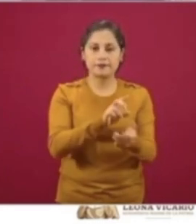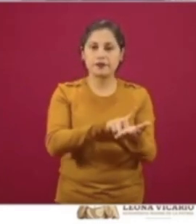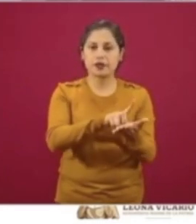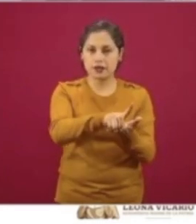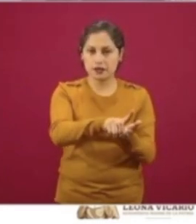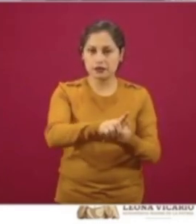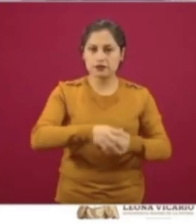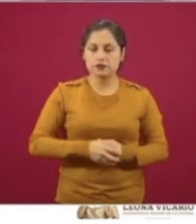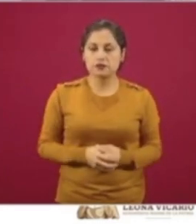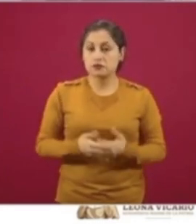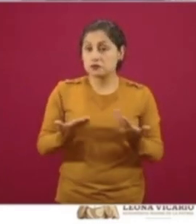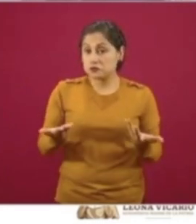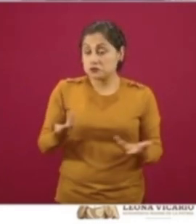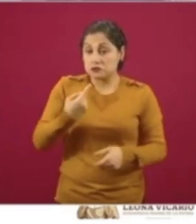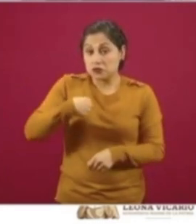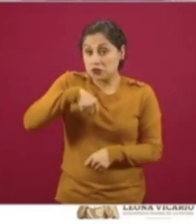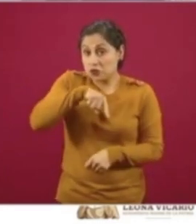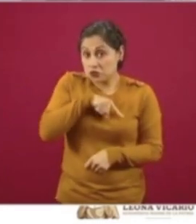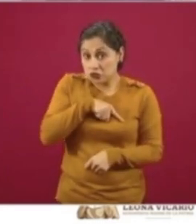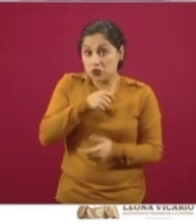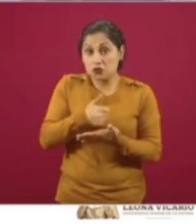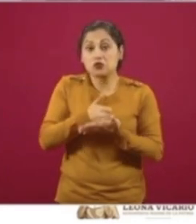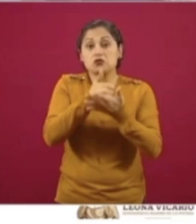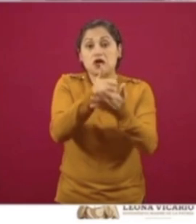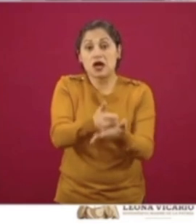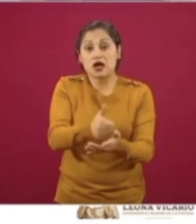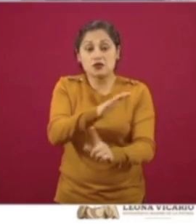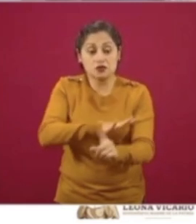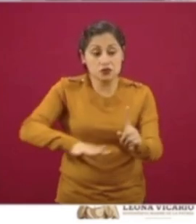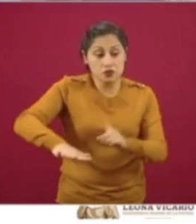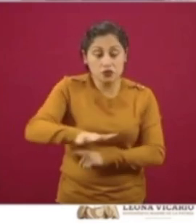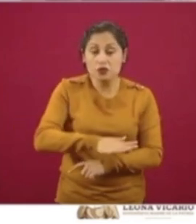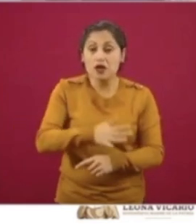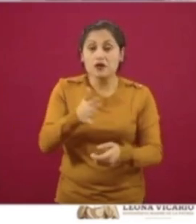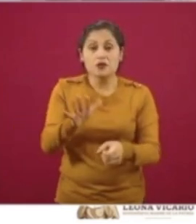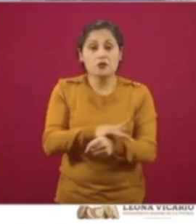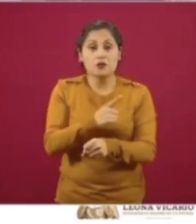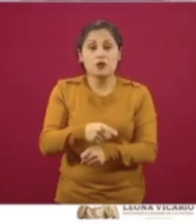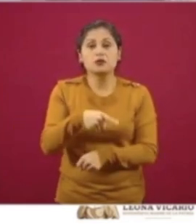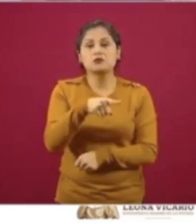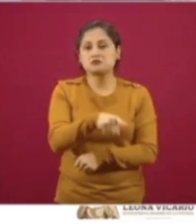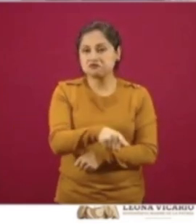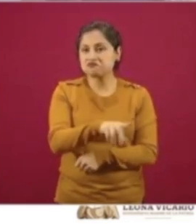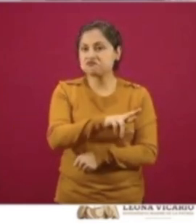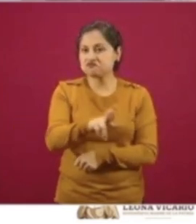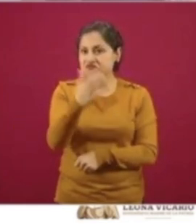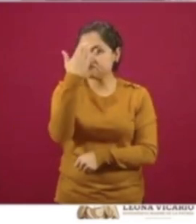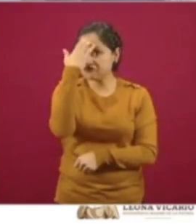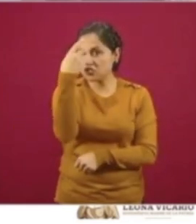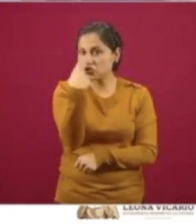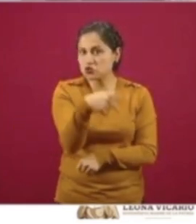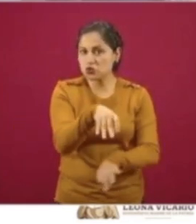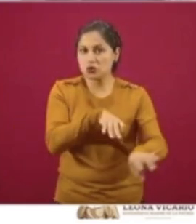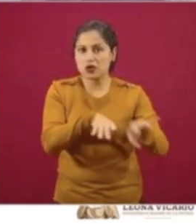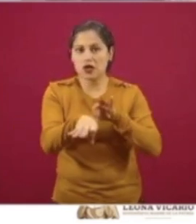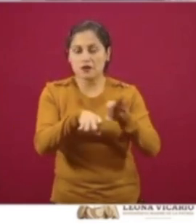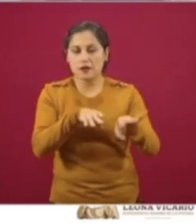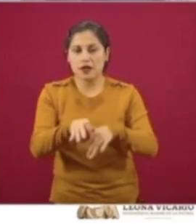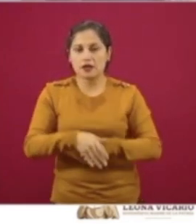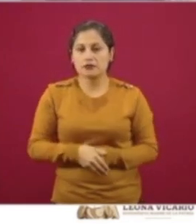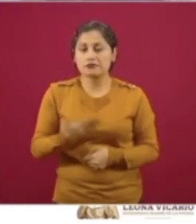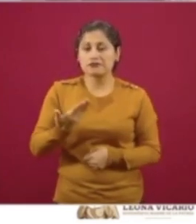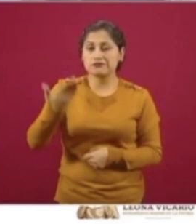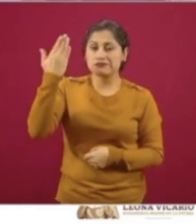estamos haciendo en favor de ellos es reconocerle su carácter de sujetos productivos en el pasado se